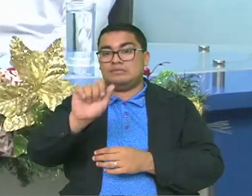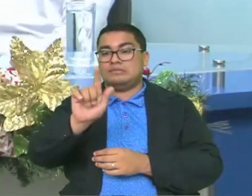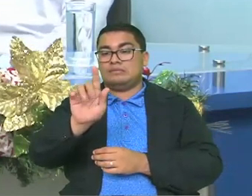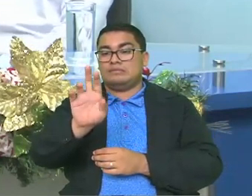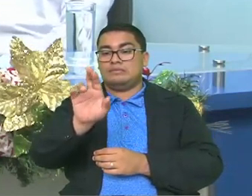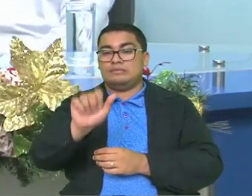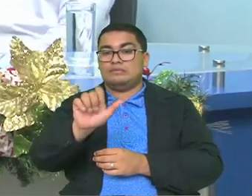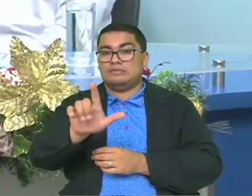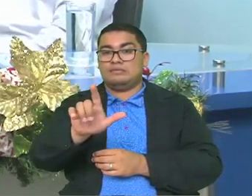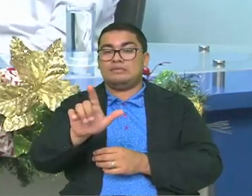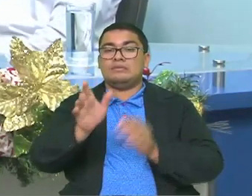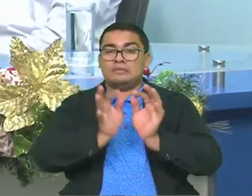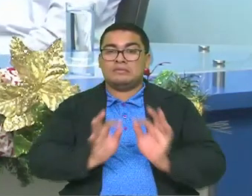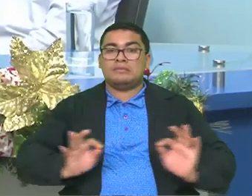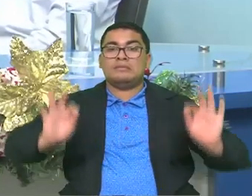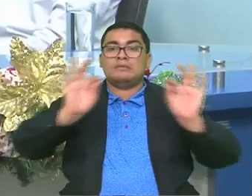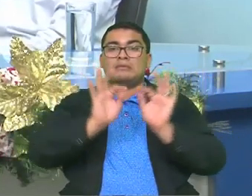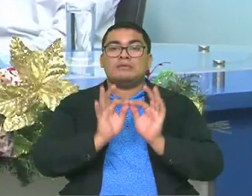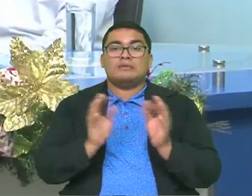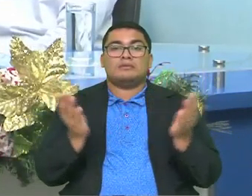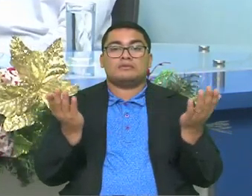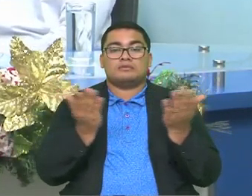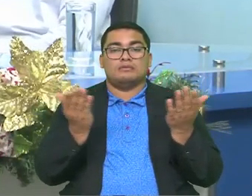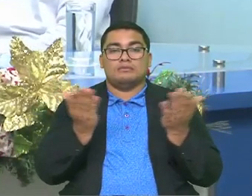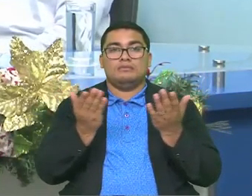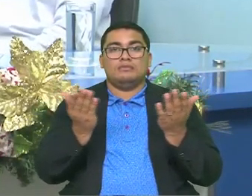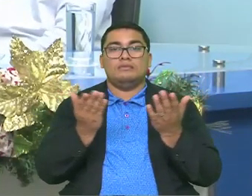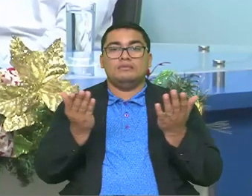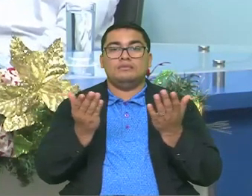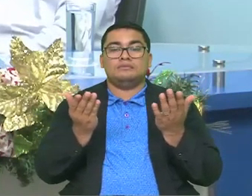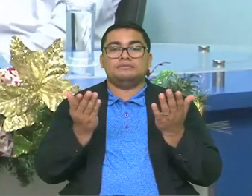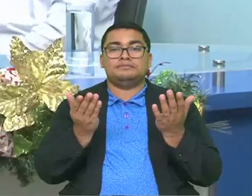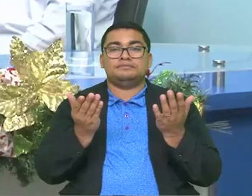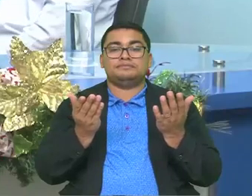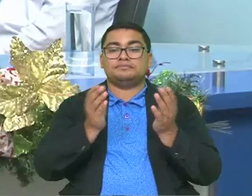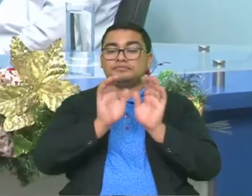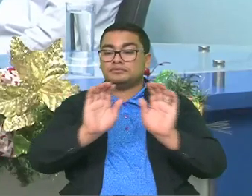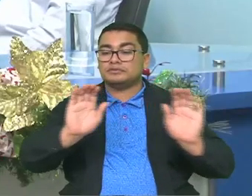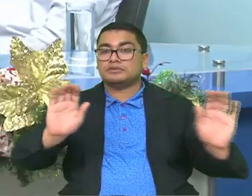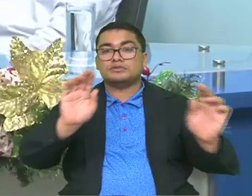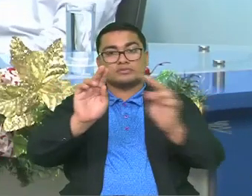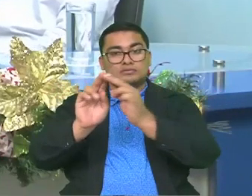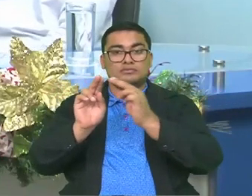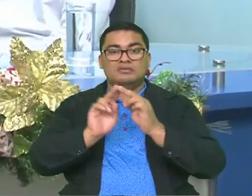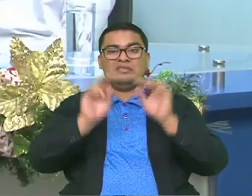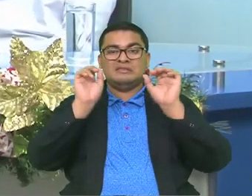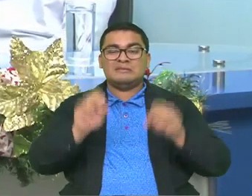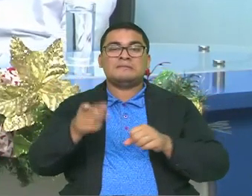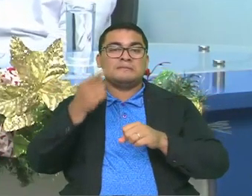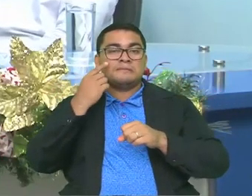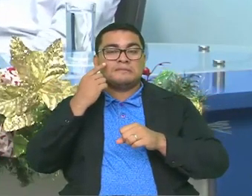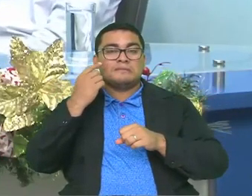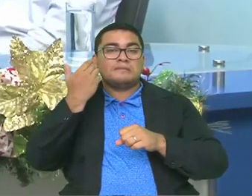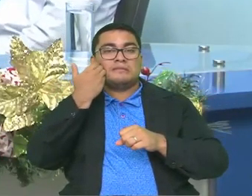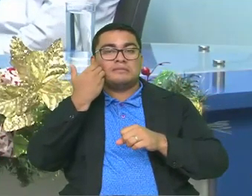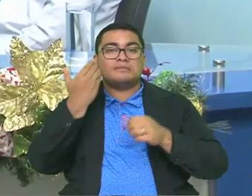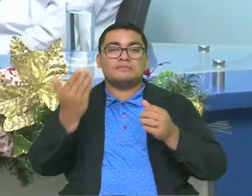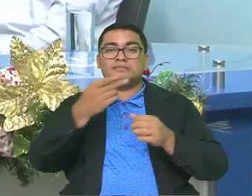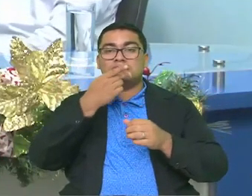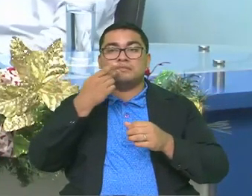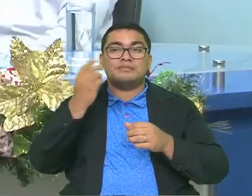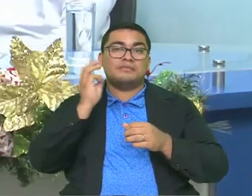sexo femenino, una relación de 3 a 1 en comparación con el sexo masculino. Pero a los niños también les puede dar. Generalmente cuando se trata de los